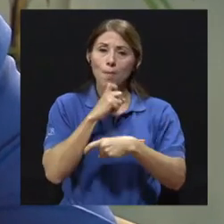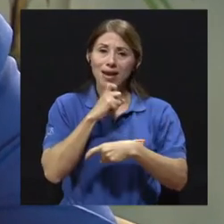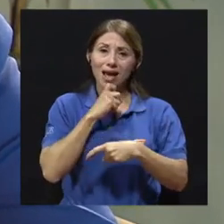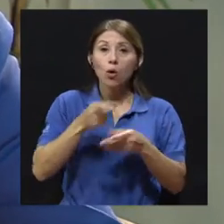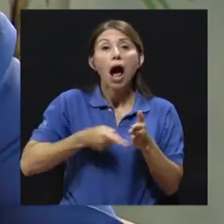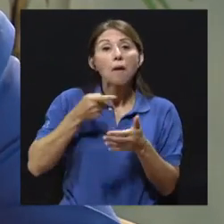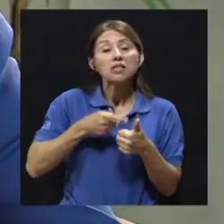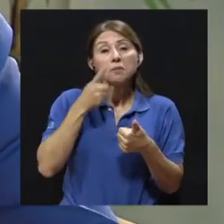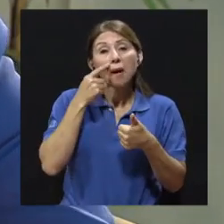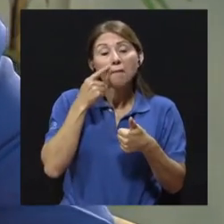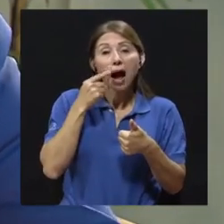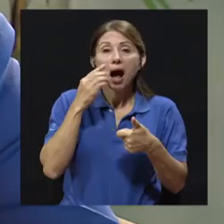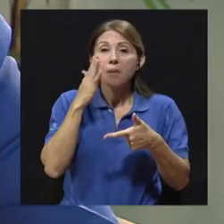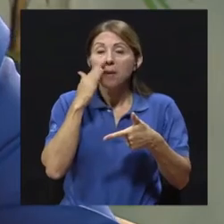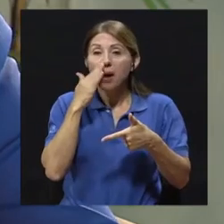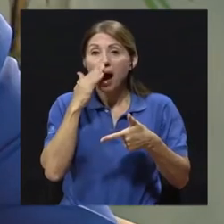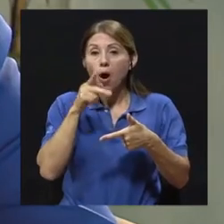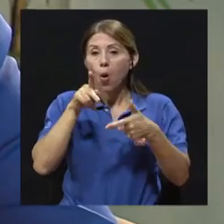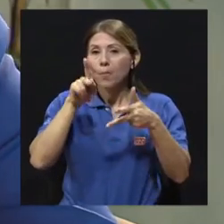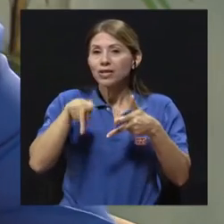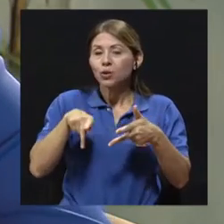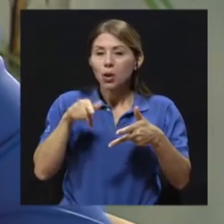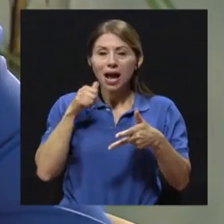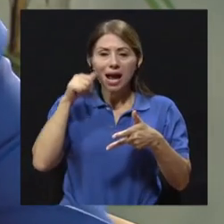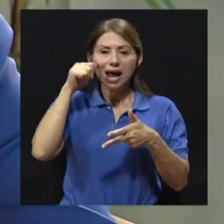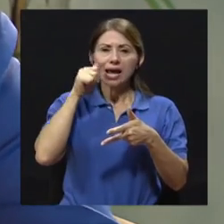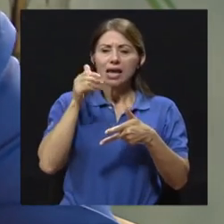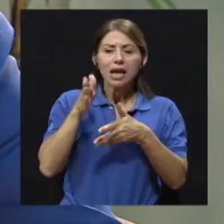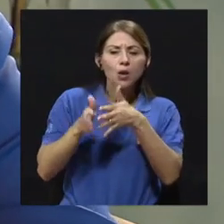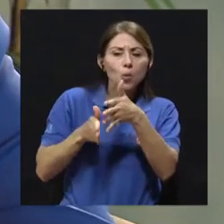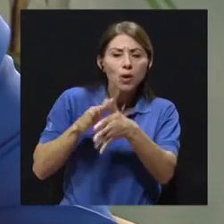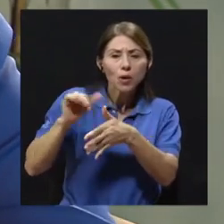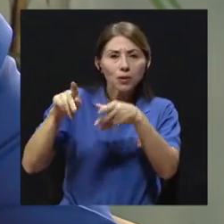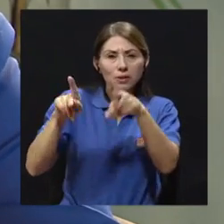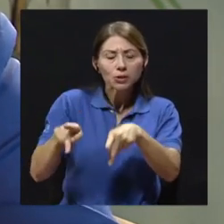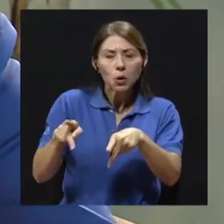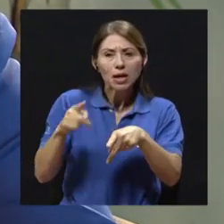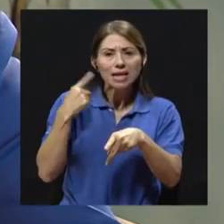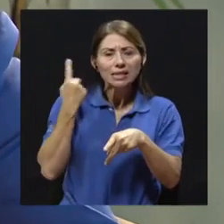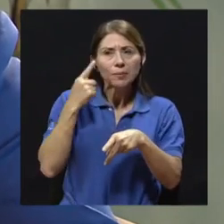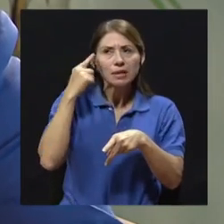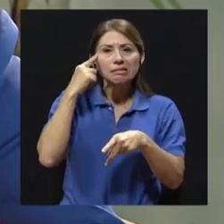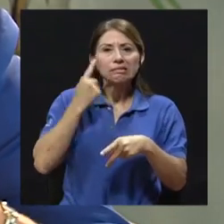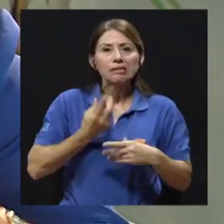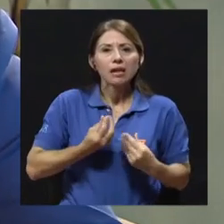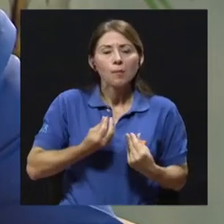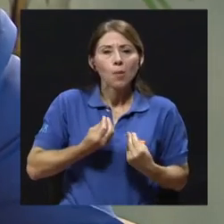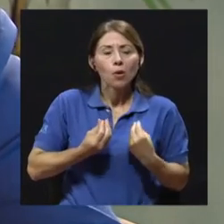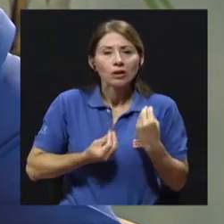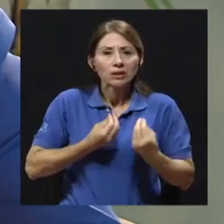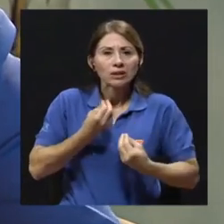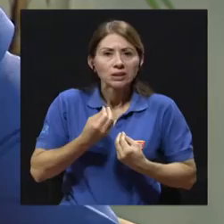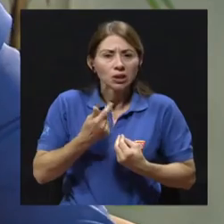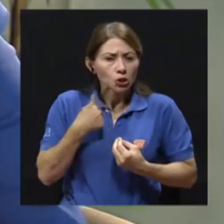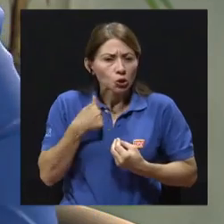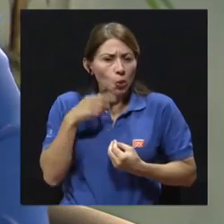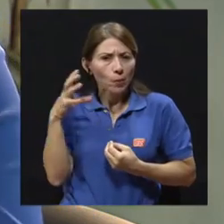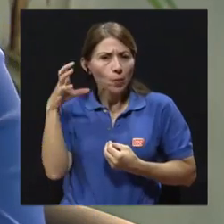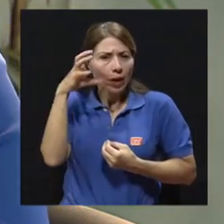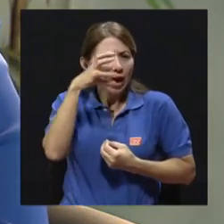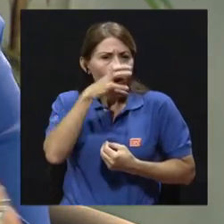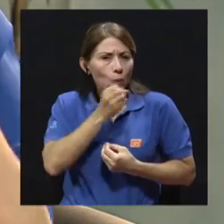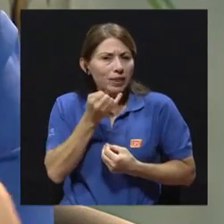muchas veces papá, mamá, cuidador o cuidadora se pregunta y existe ese temor latente, ¿verdad? ¿Cuándo me daré cuenta yo o